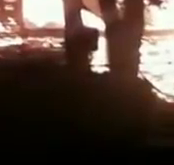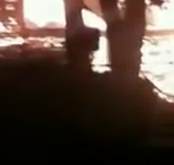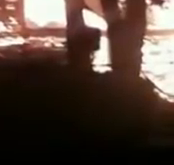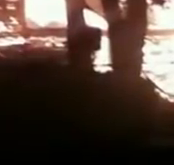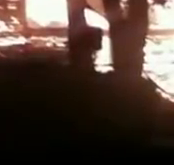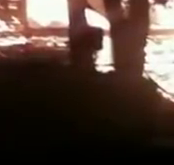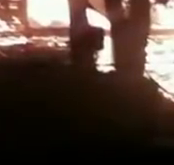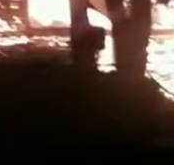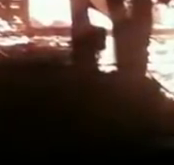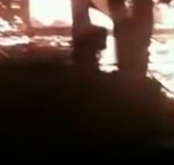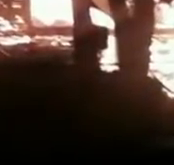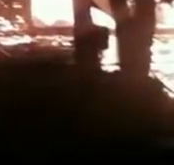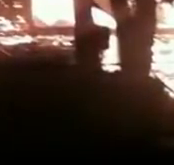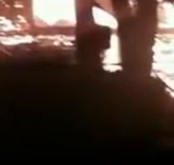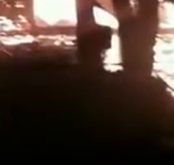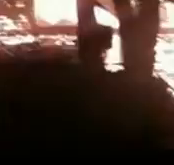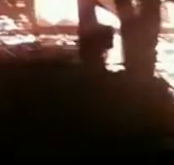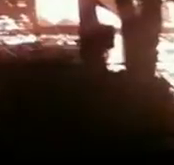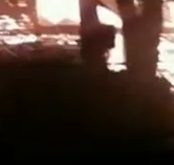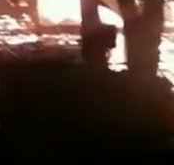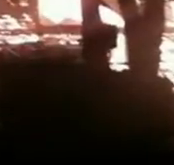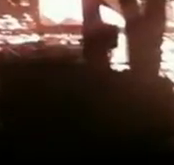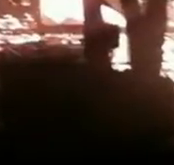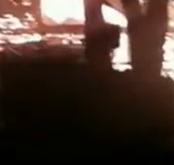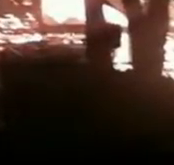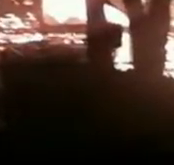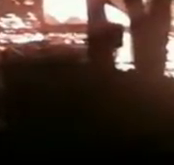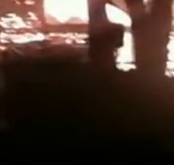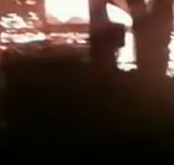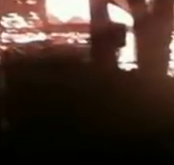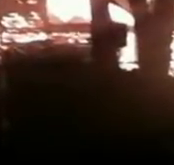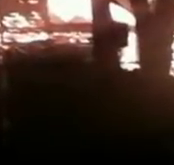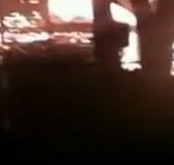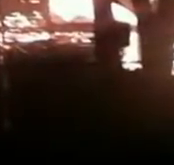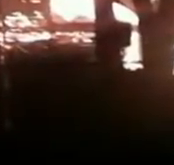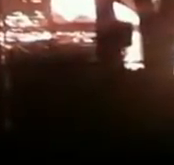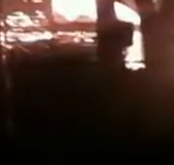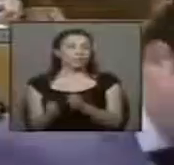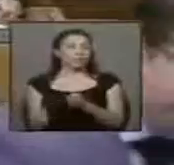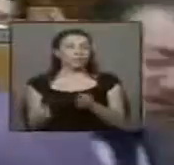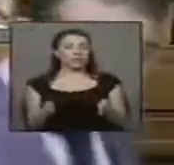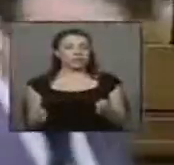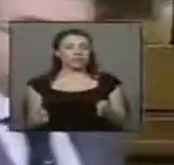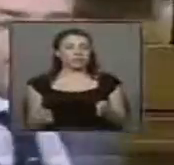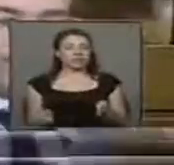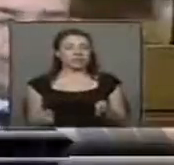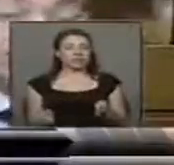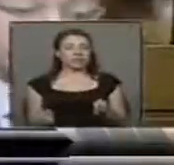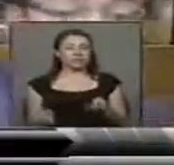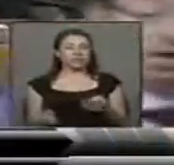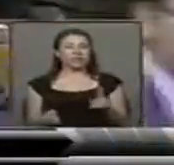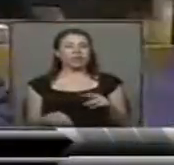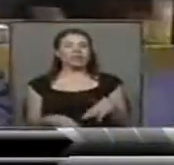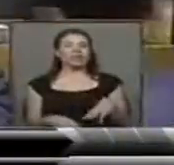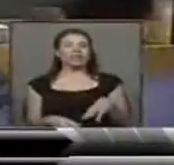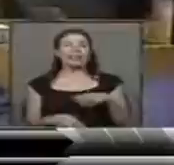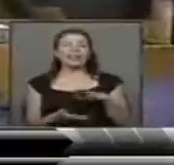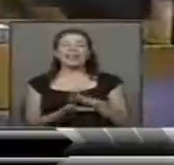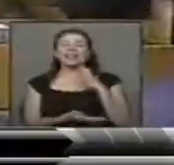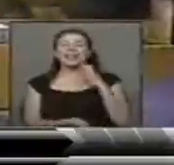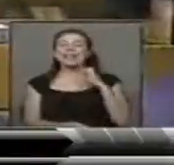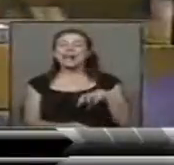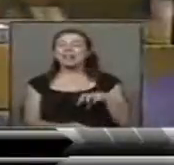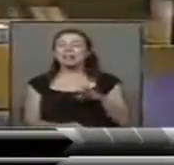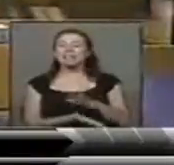de 132 millones de pesos. Este fin de semana me reuní con varios vecinos de diversos sectores de la zona norte de Kemchi, quienes dentro